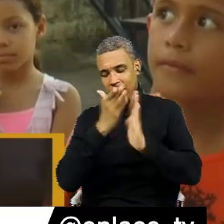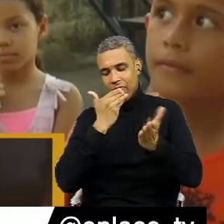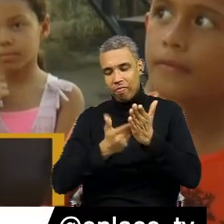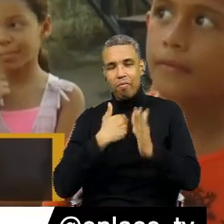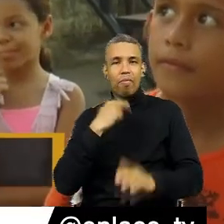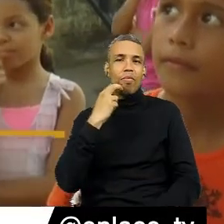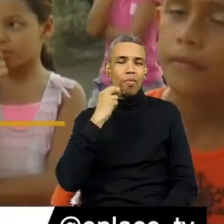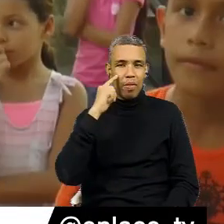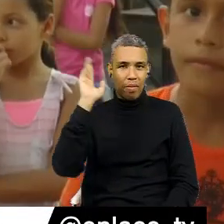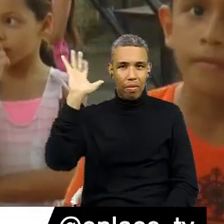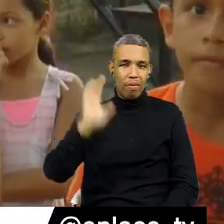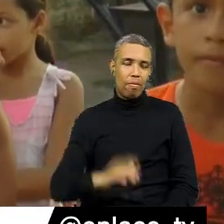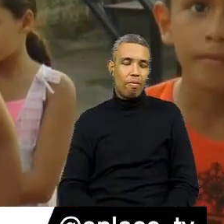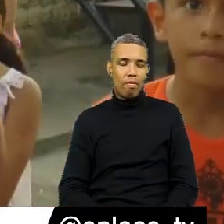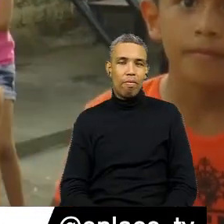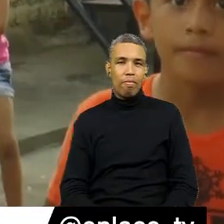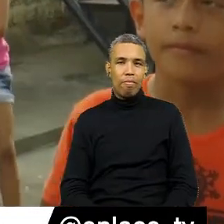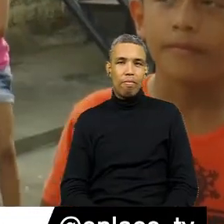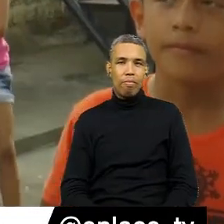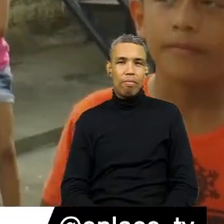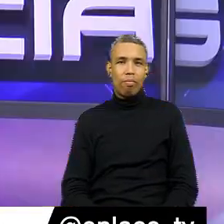con la cámara de Luis Ángel Flores.